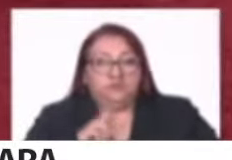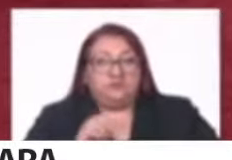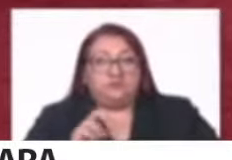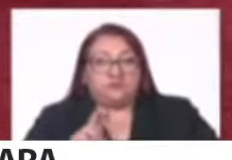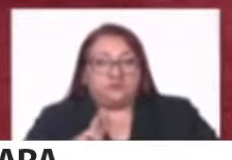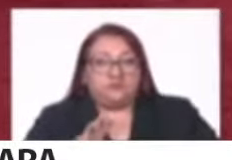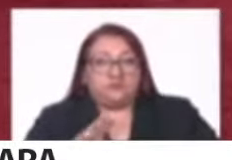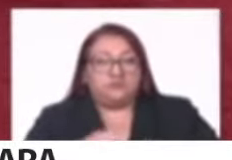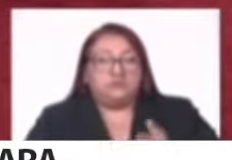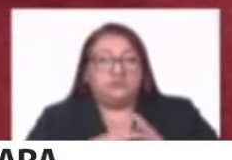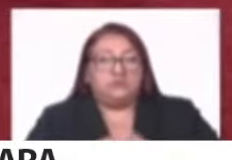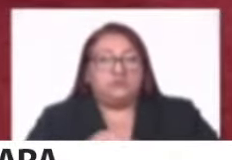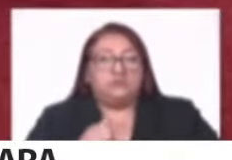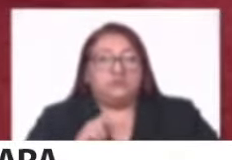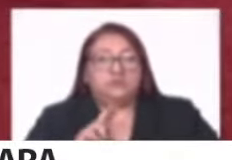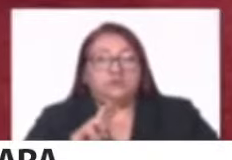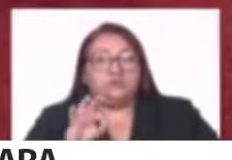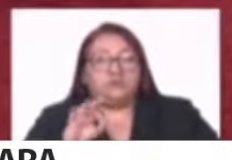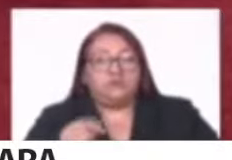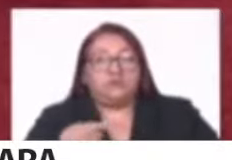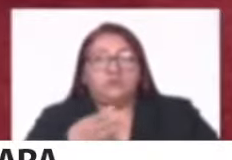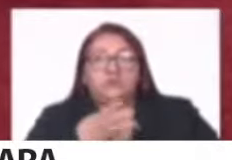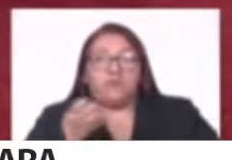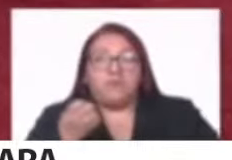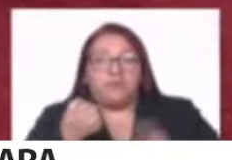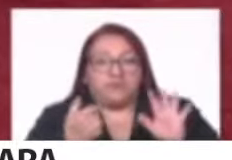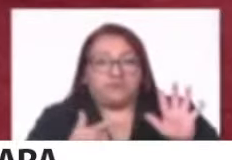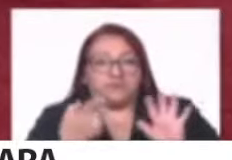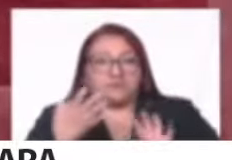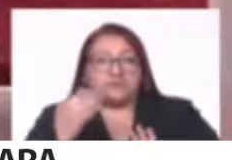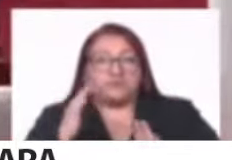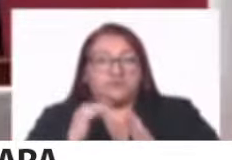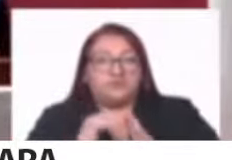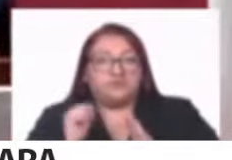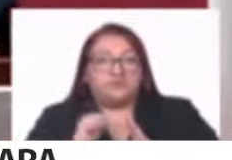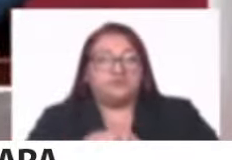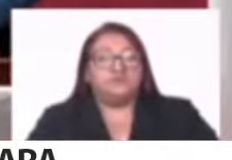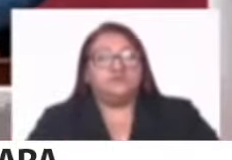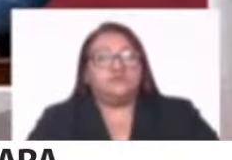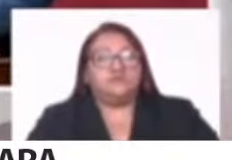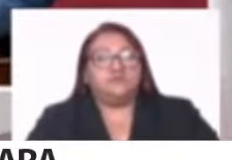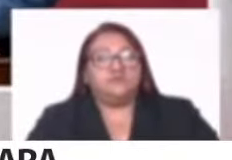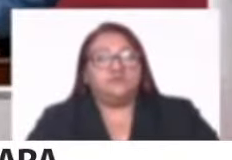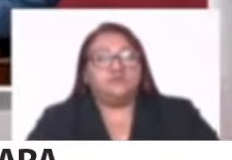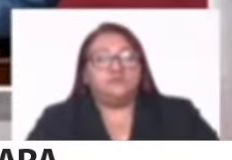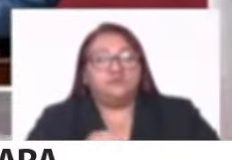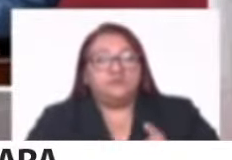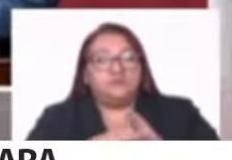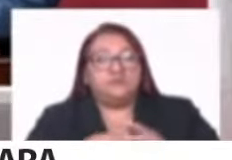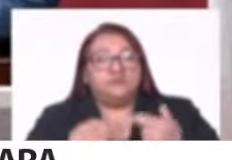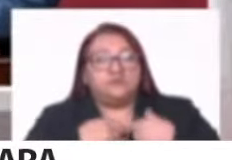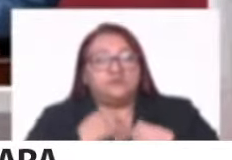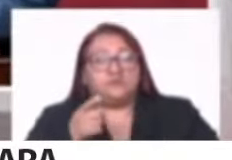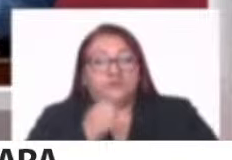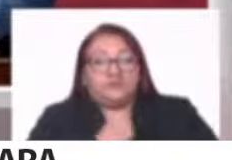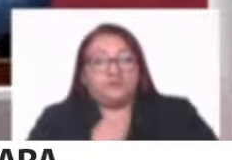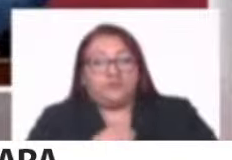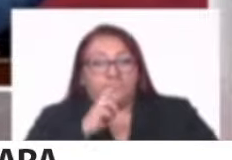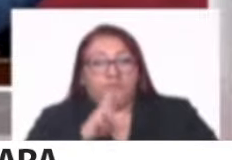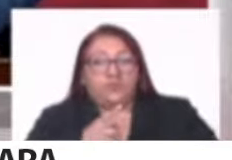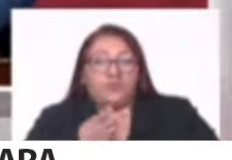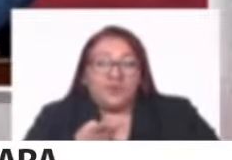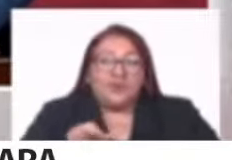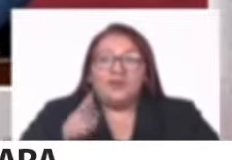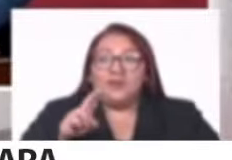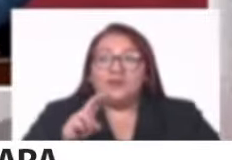2024 asciende a 29.474 millones de soles, lo que representa, como se observa, un